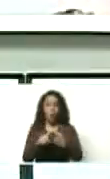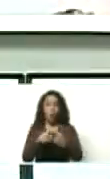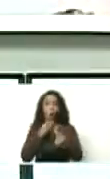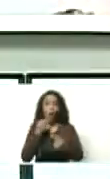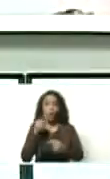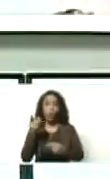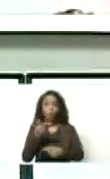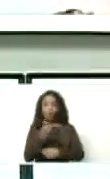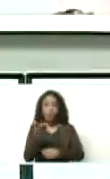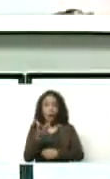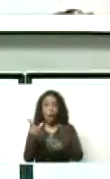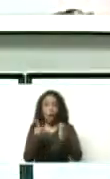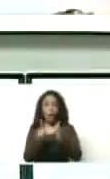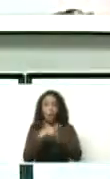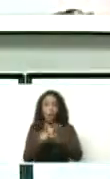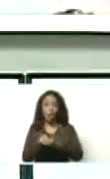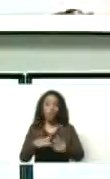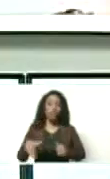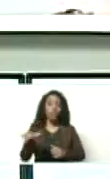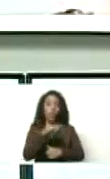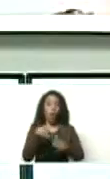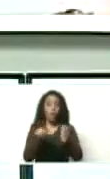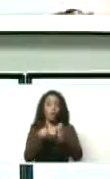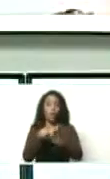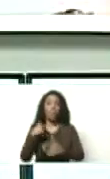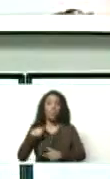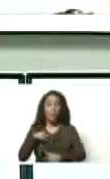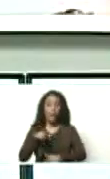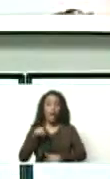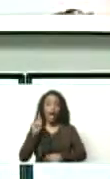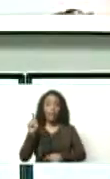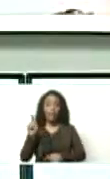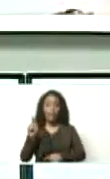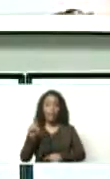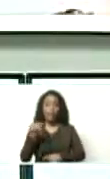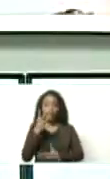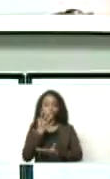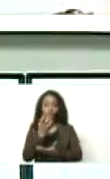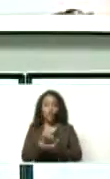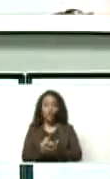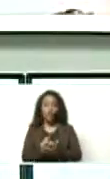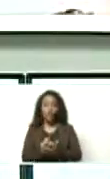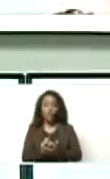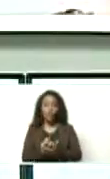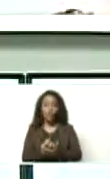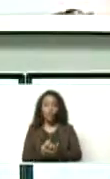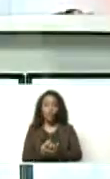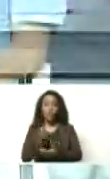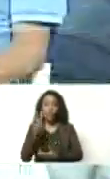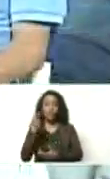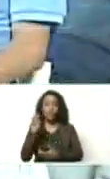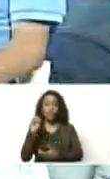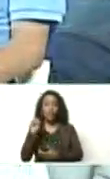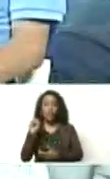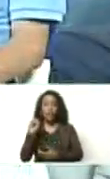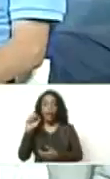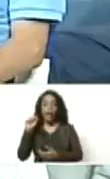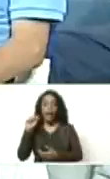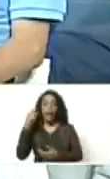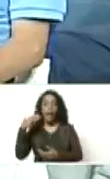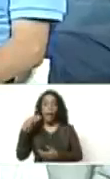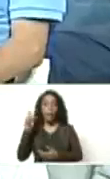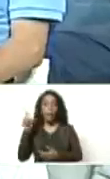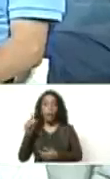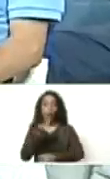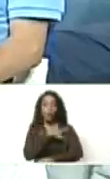de los liceos. Todos los liceístas tienen que tener el Benap, ¿verdad? En las universidades, en los barrios,